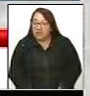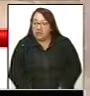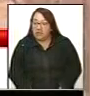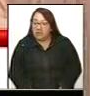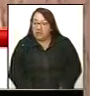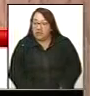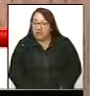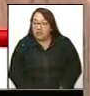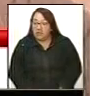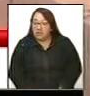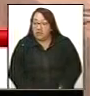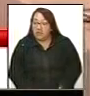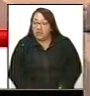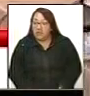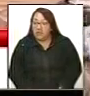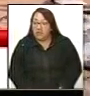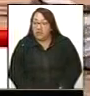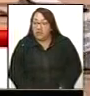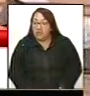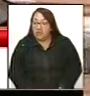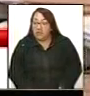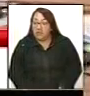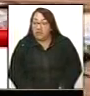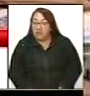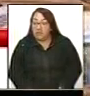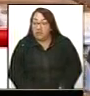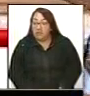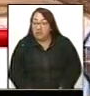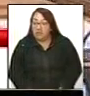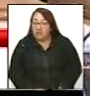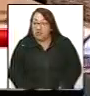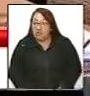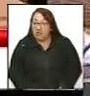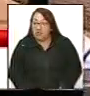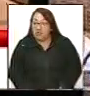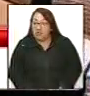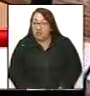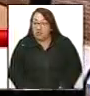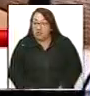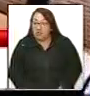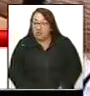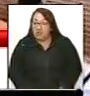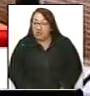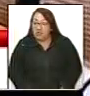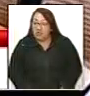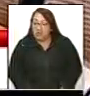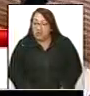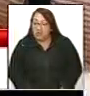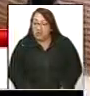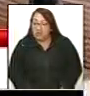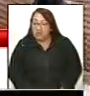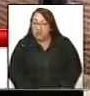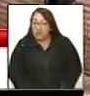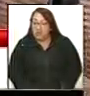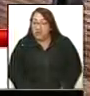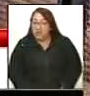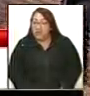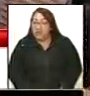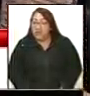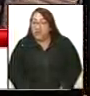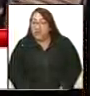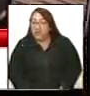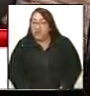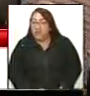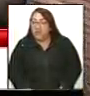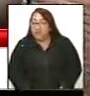Considero que lo que han dicho mis colegas, tanto el congresista González, el congresista Ochoa, es pertinente que se mencione